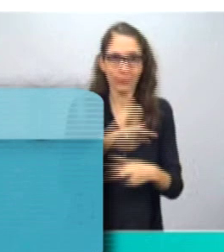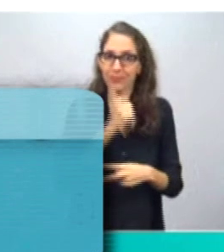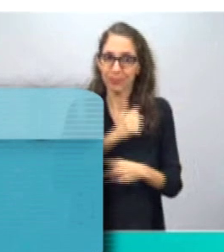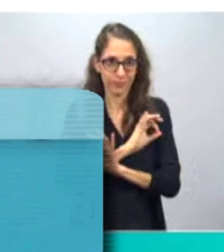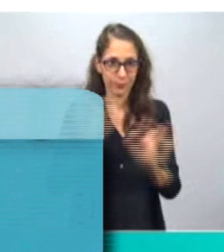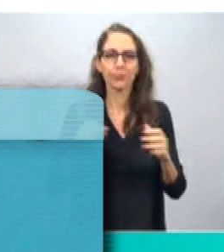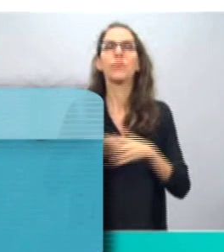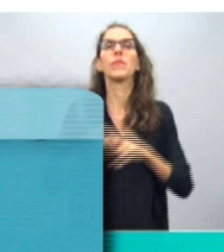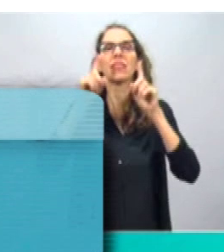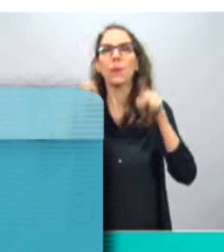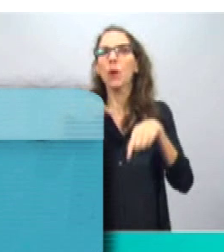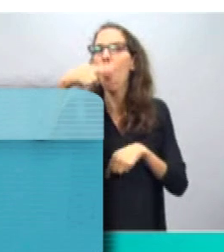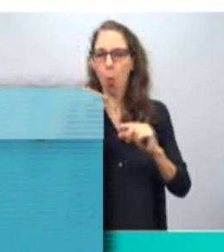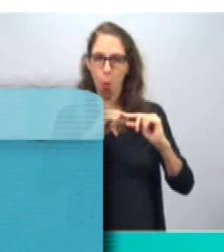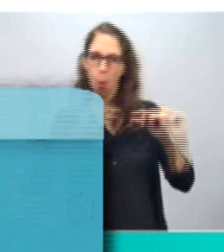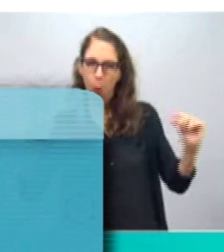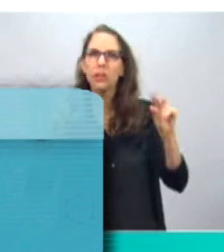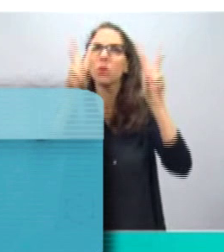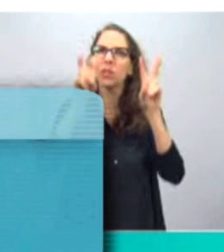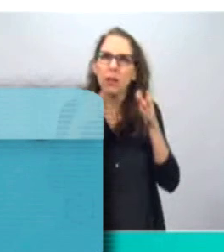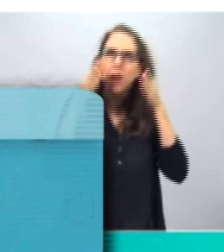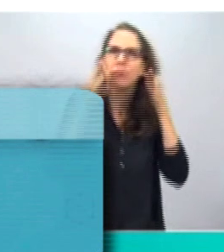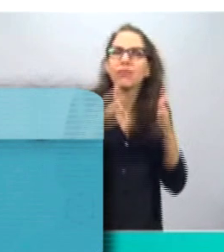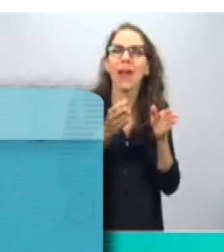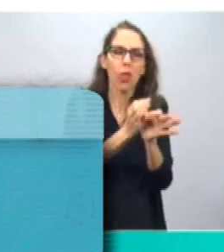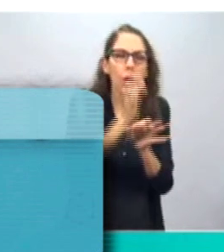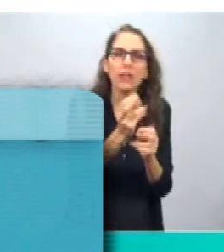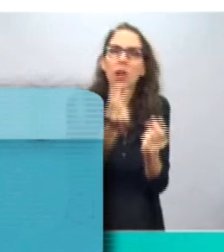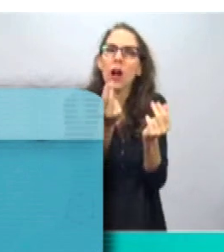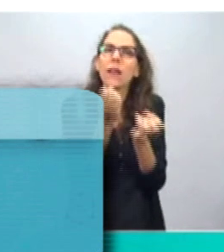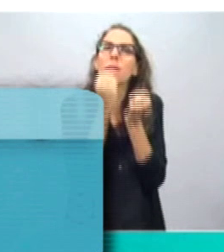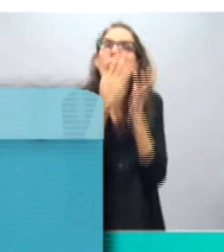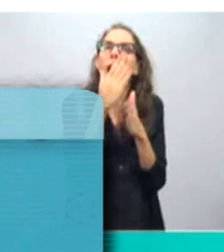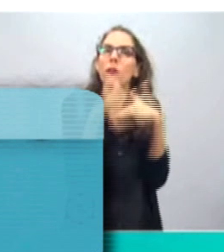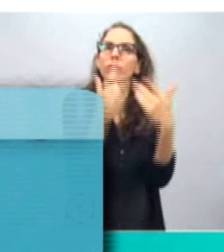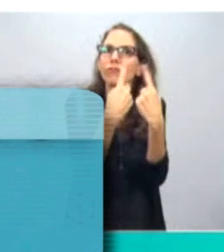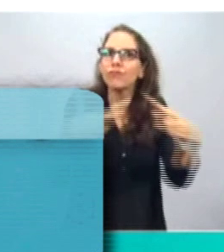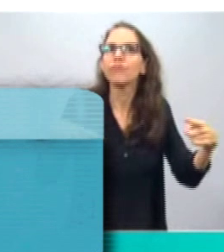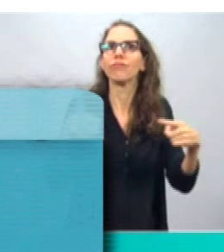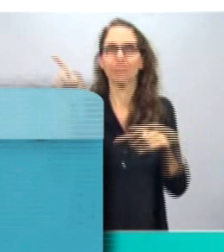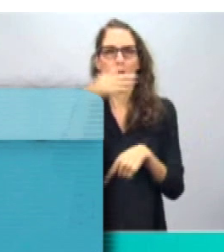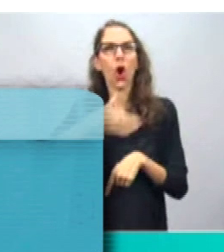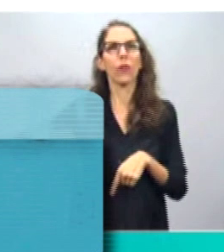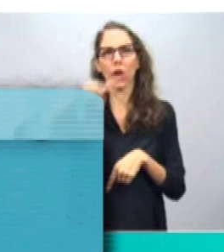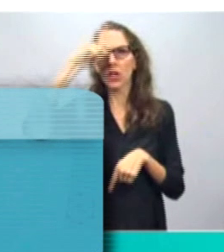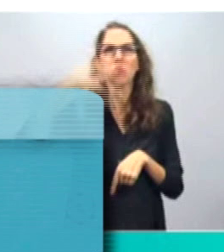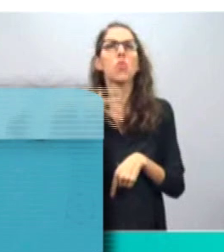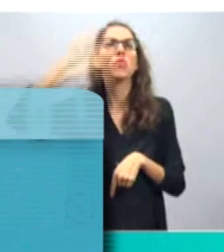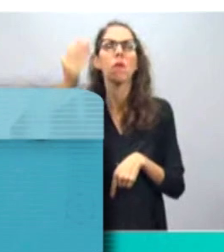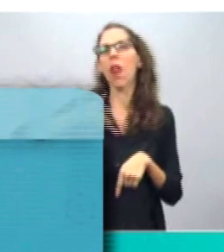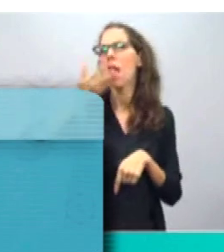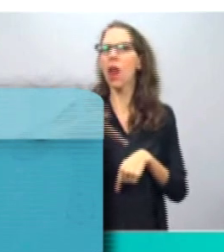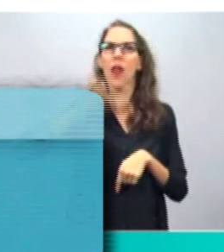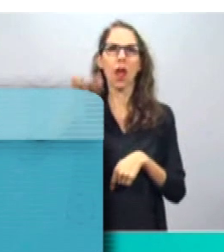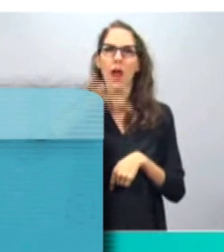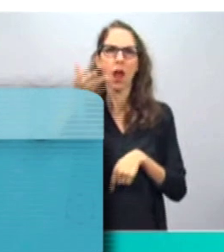programas que tienen que ver con la gestión educativa y la mejora de la calidad de la educación. Muchas veces desde el Gobierno Nacional se llenan la boca